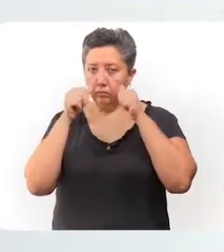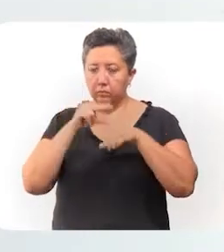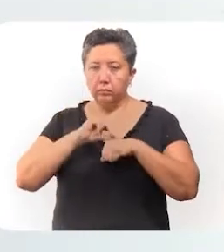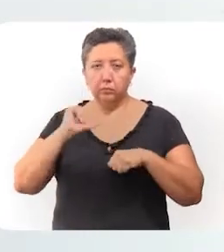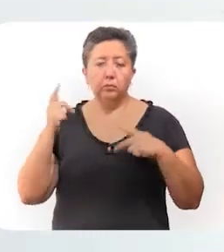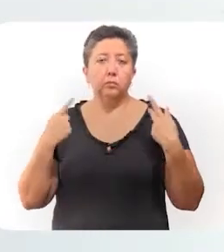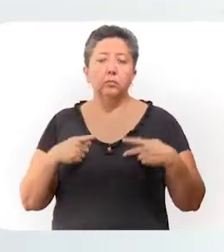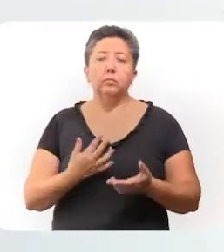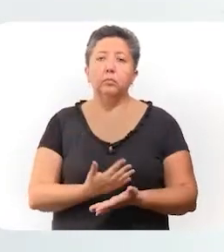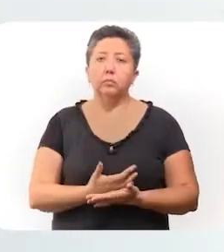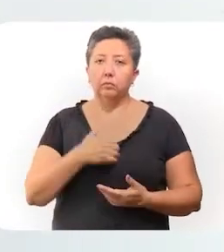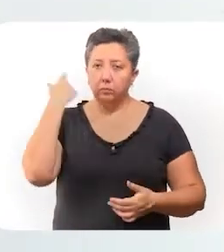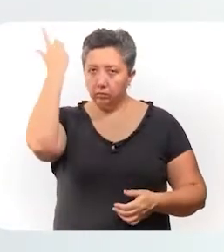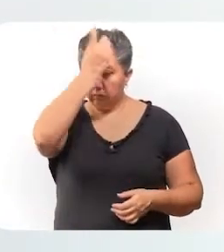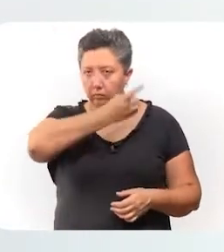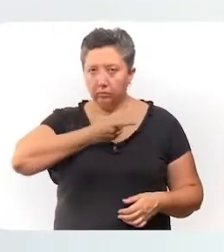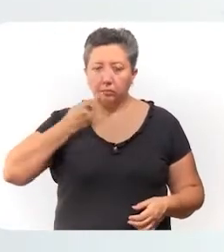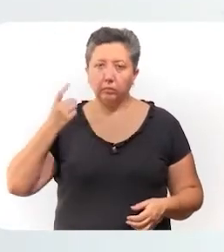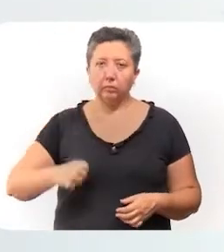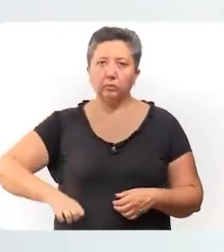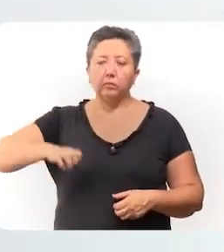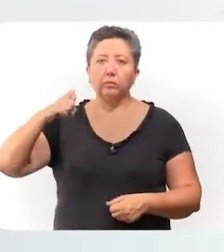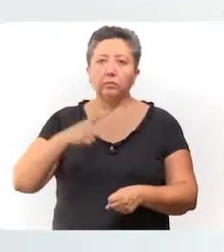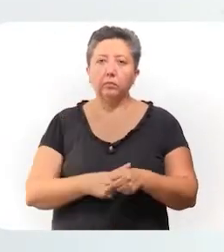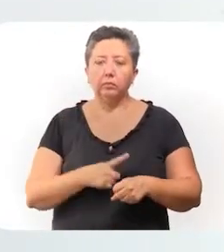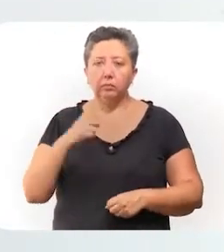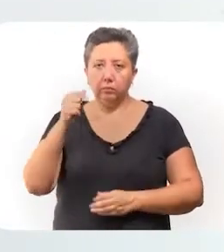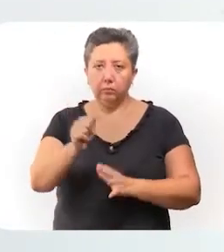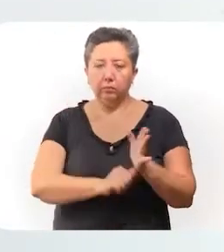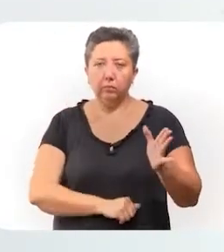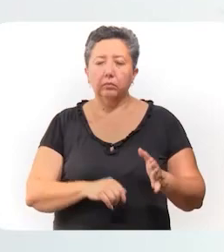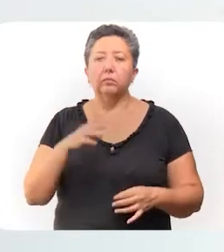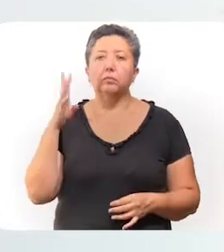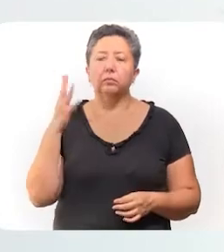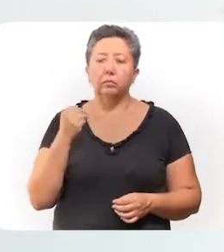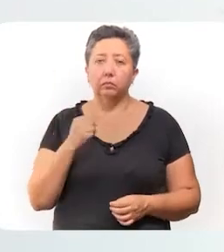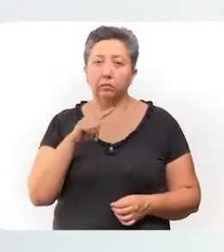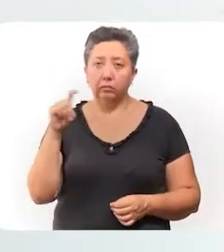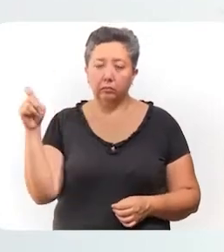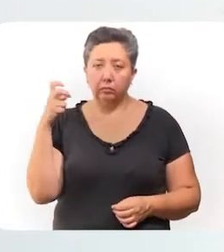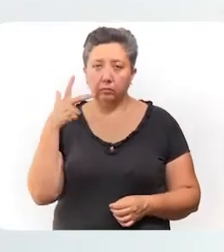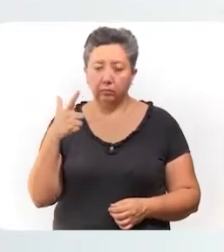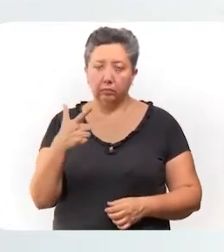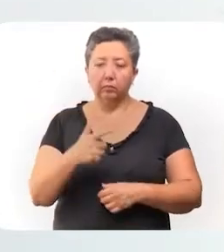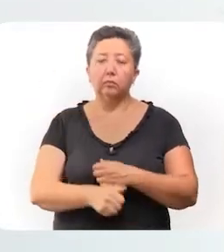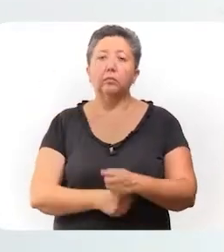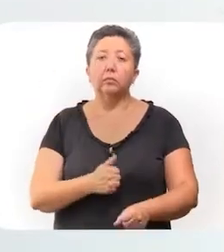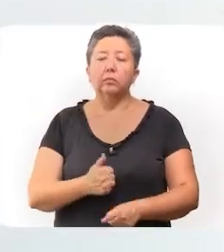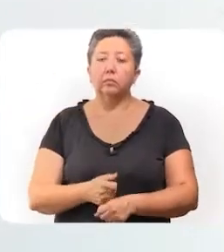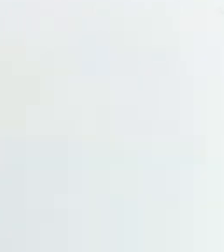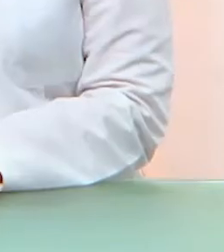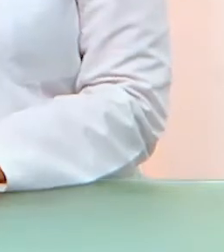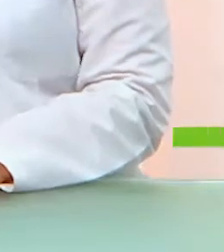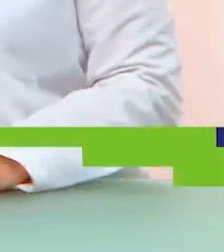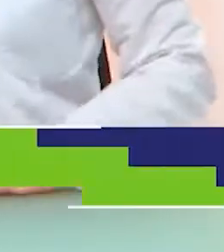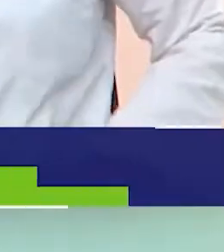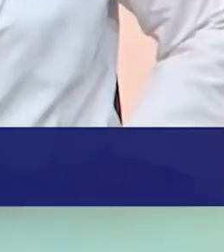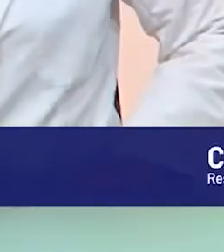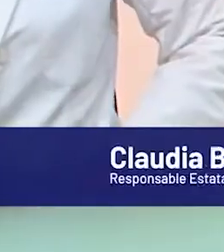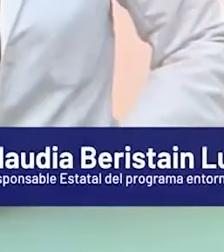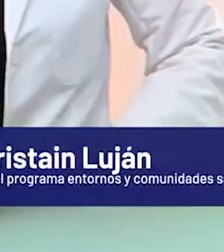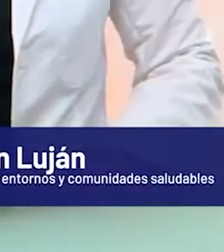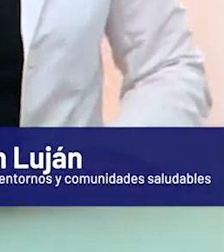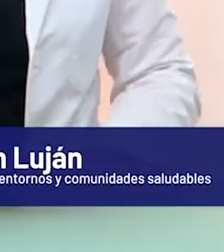otros pacientes a la espera de diagnóstico. El rango de edad de los casos es de 1 mes a 107 años. Este es el reporte del día de hoy,